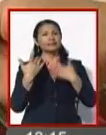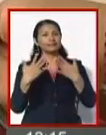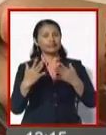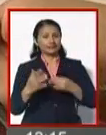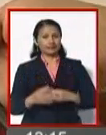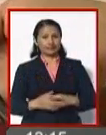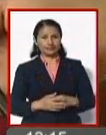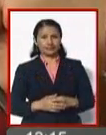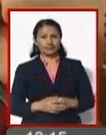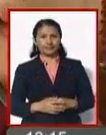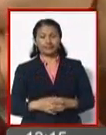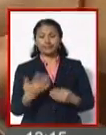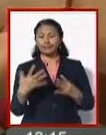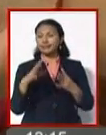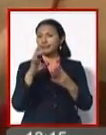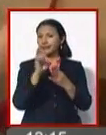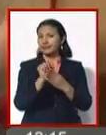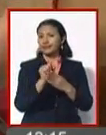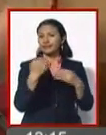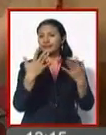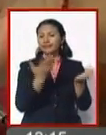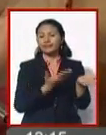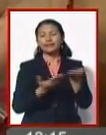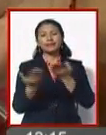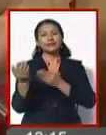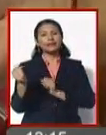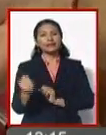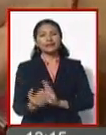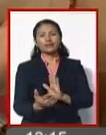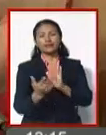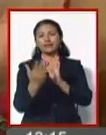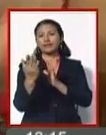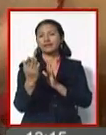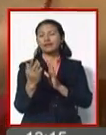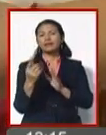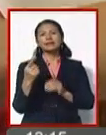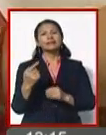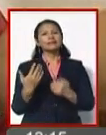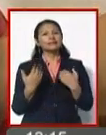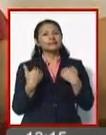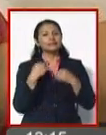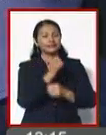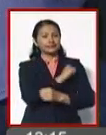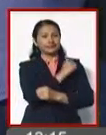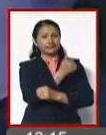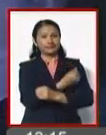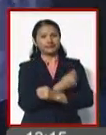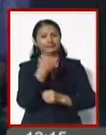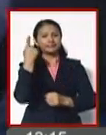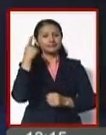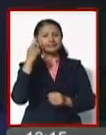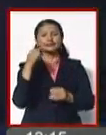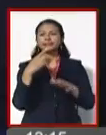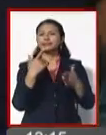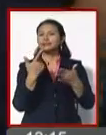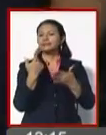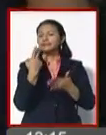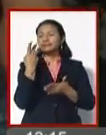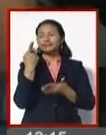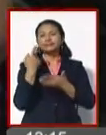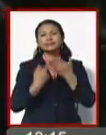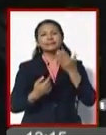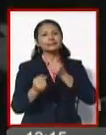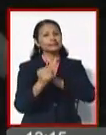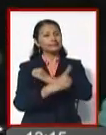han sido aprendidos y que serán llevados ante las instancias que corresponden a los efectos de su situación